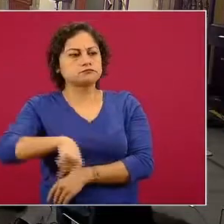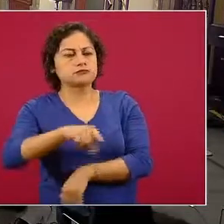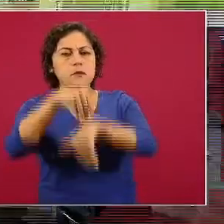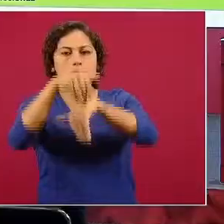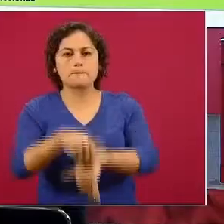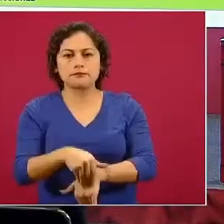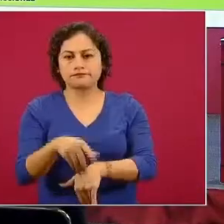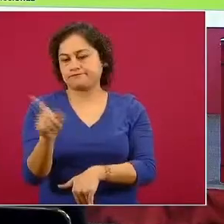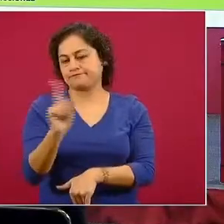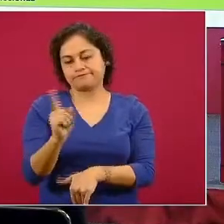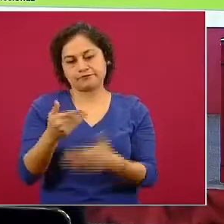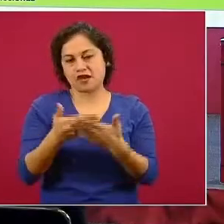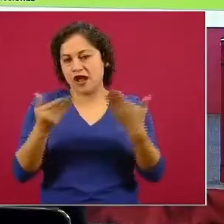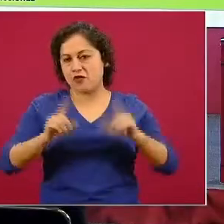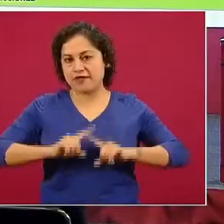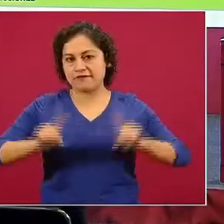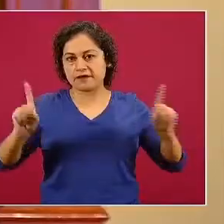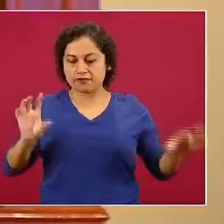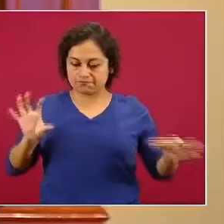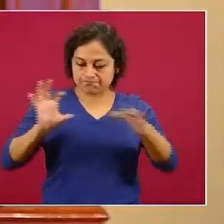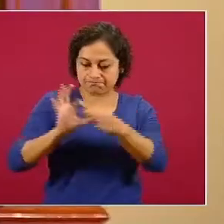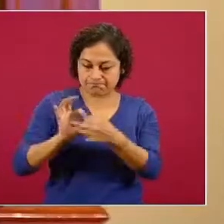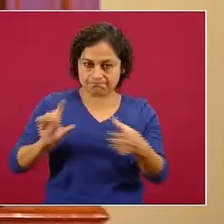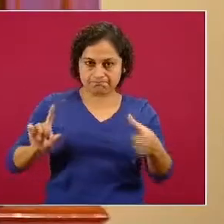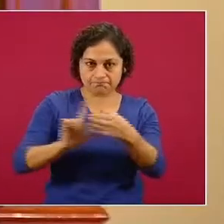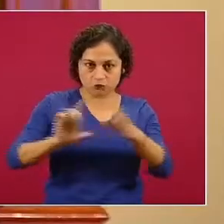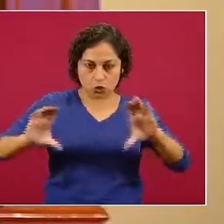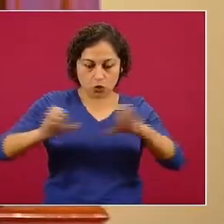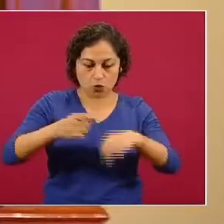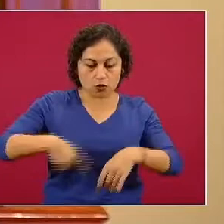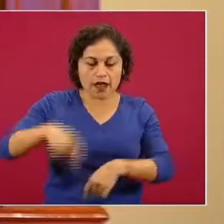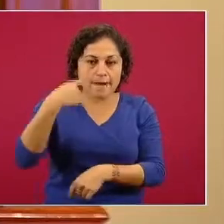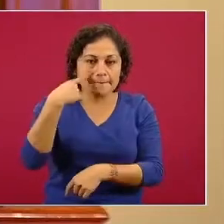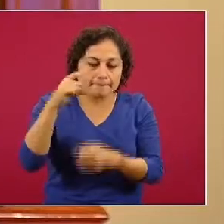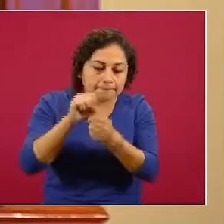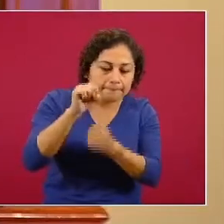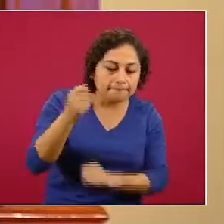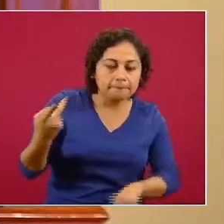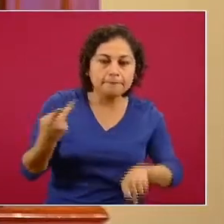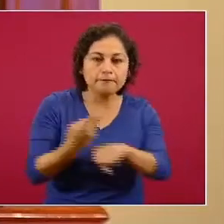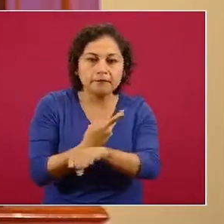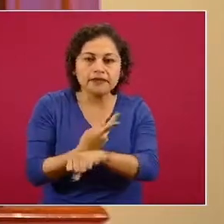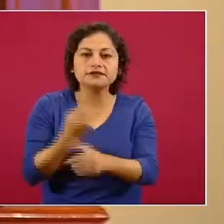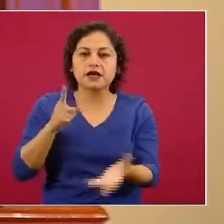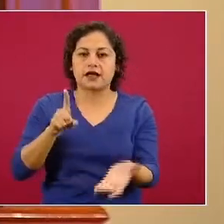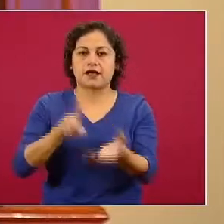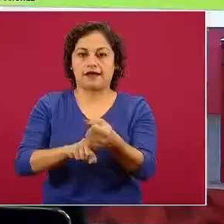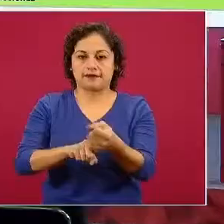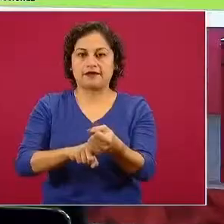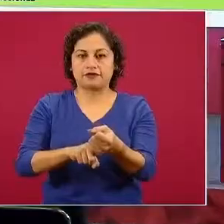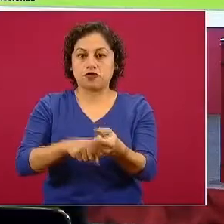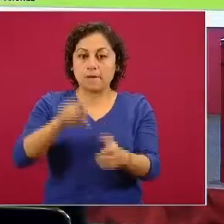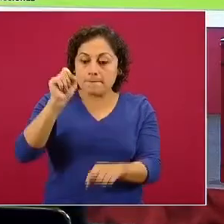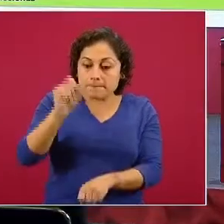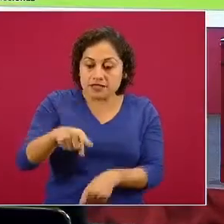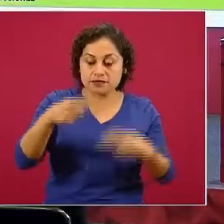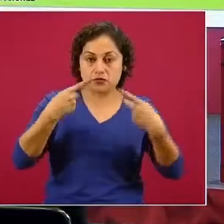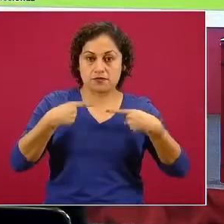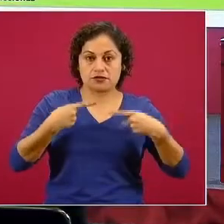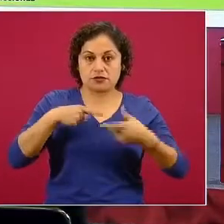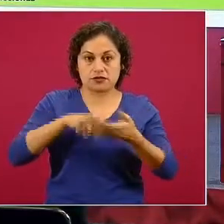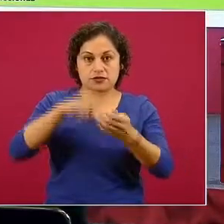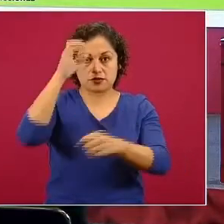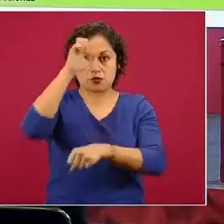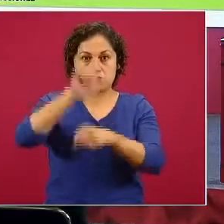Eso no es efectivo. Tenemos que saber qué es lo que pasa en las comunidades, y lo hacemos a través de los actores culturales